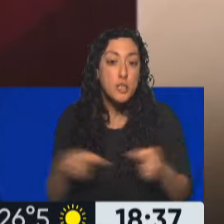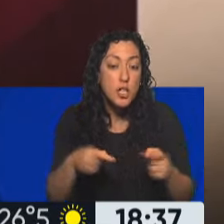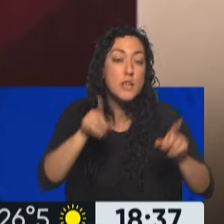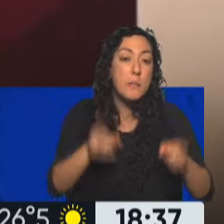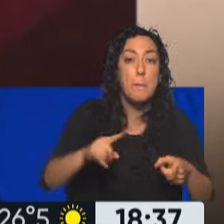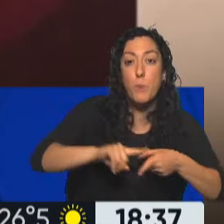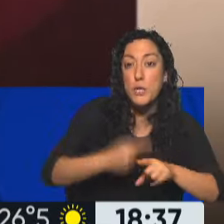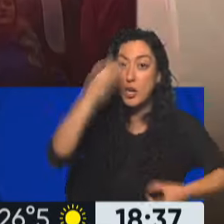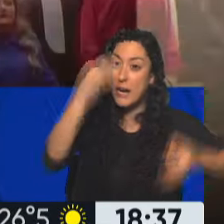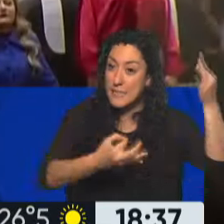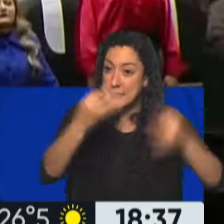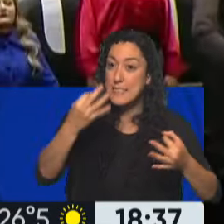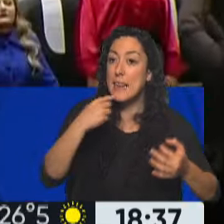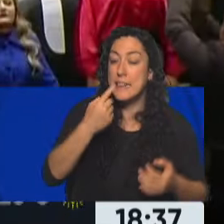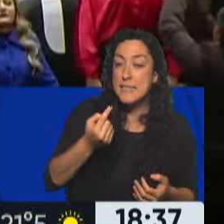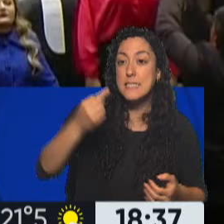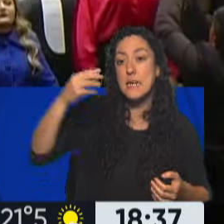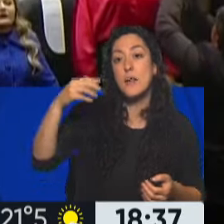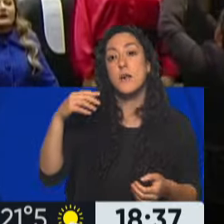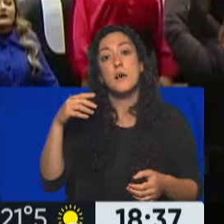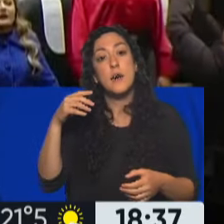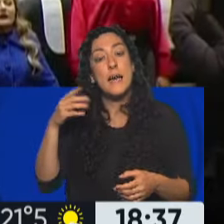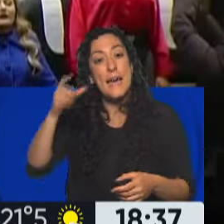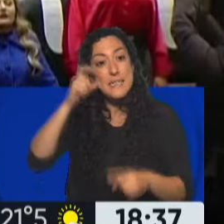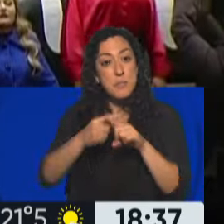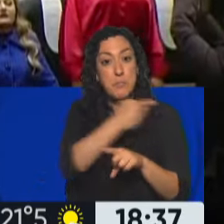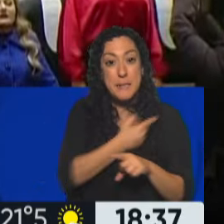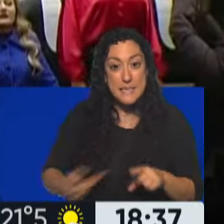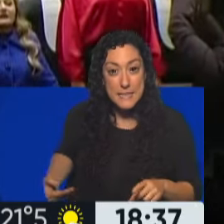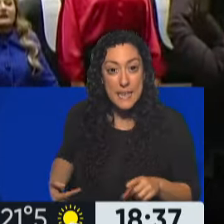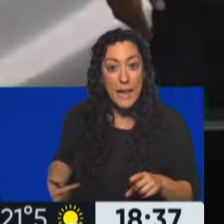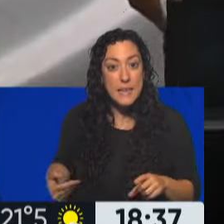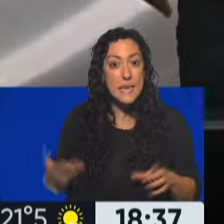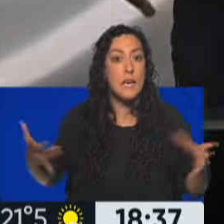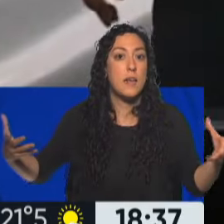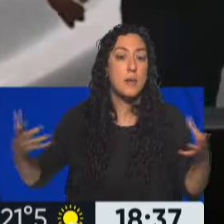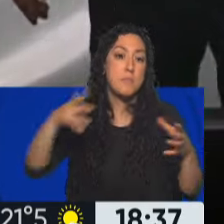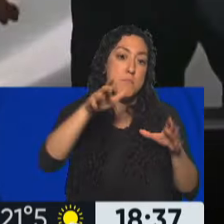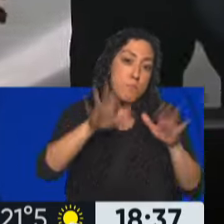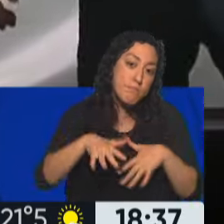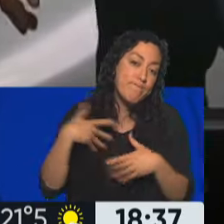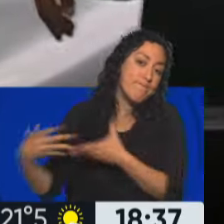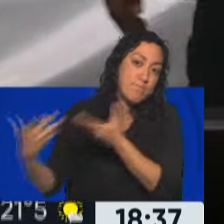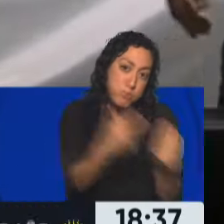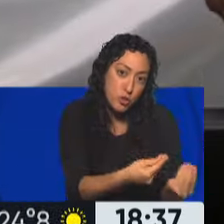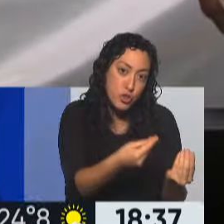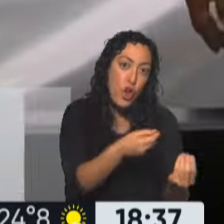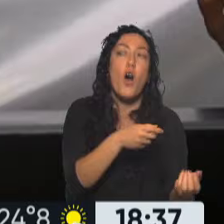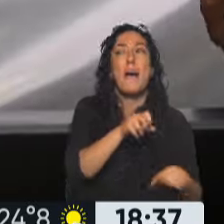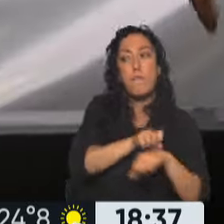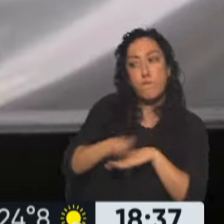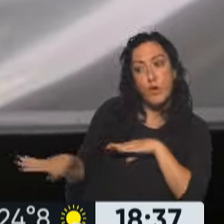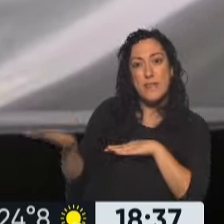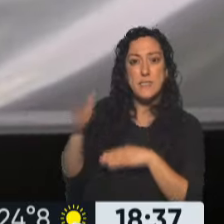políticos advierten que Andrés Manuel López Obrador, que se fue del gobierno con un fuerte respaldo popular, intentará influir sobre el gobierno de